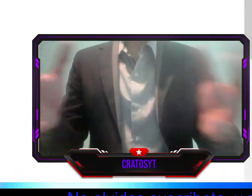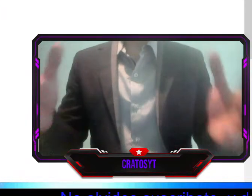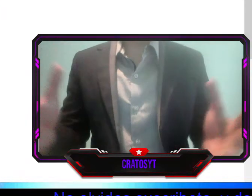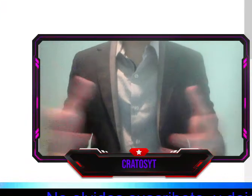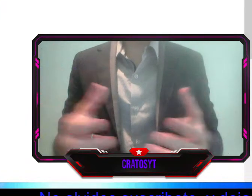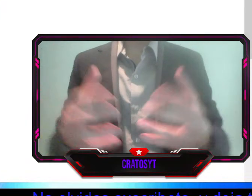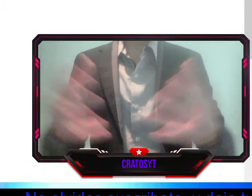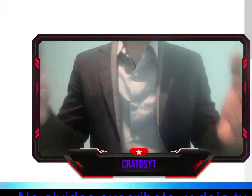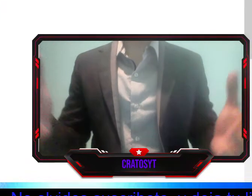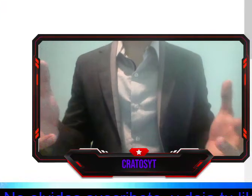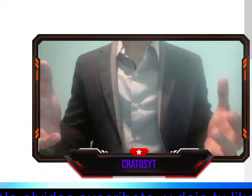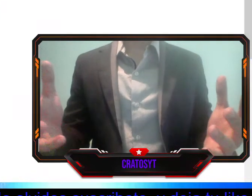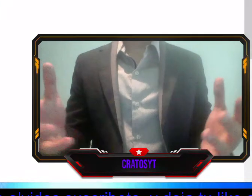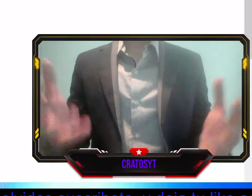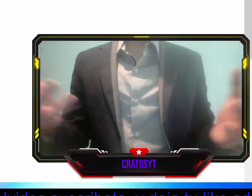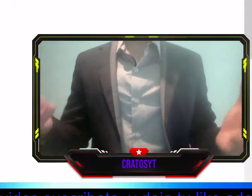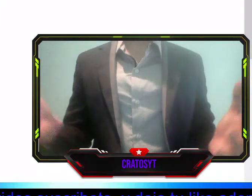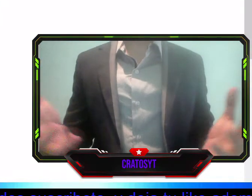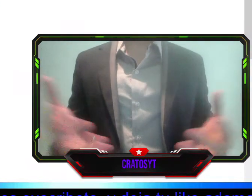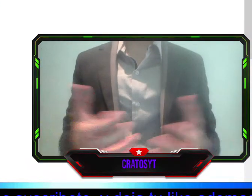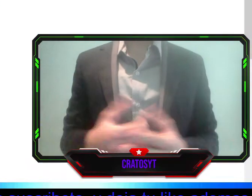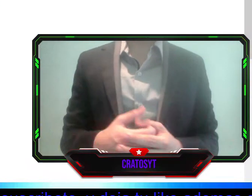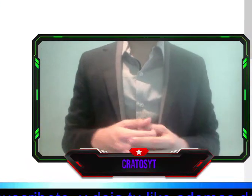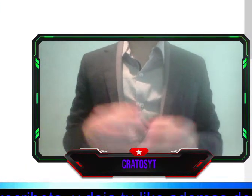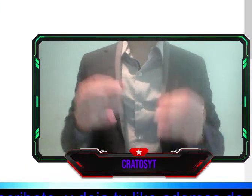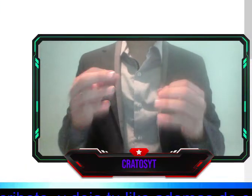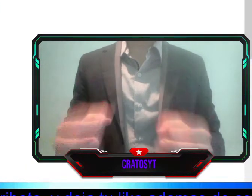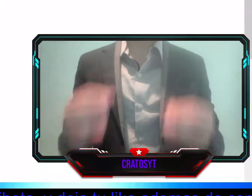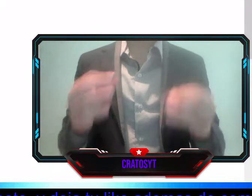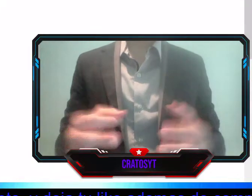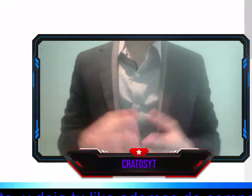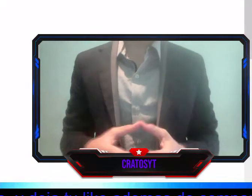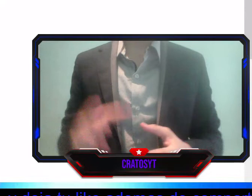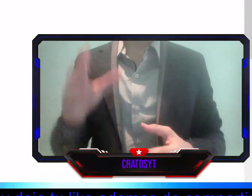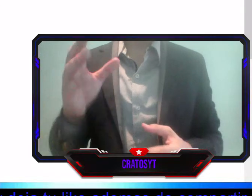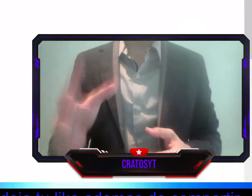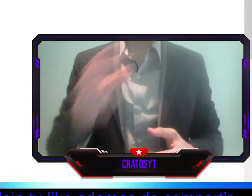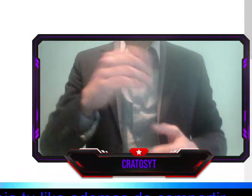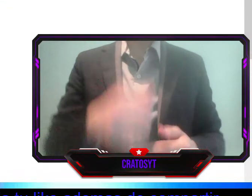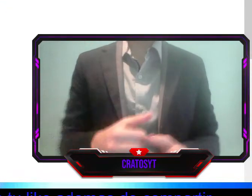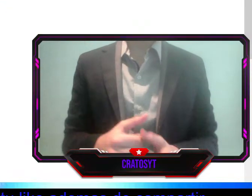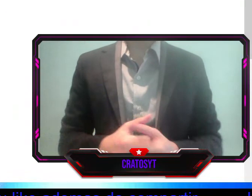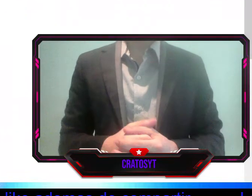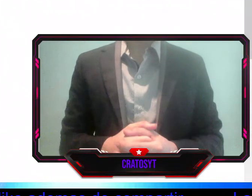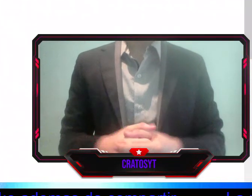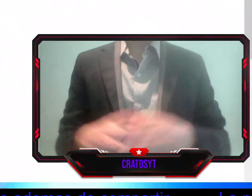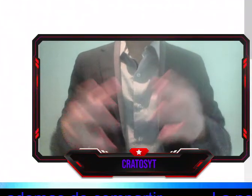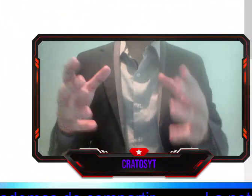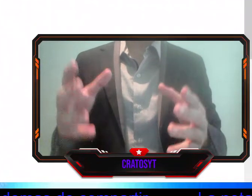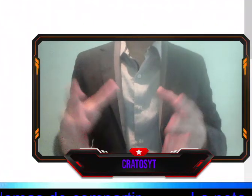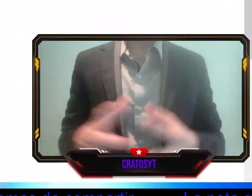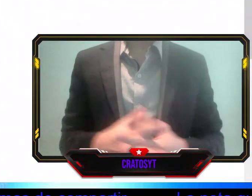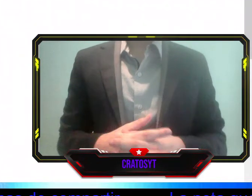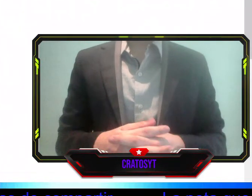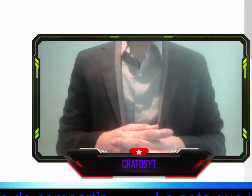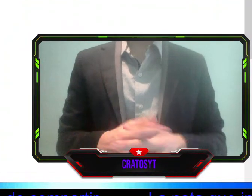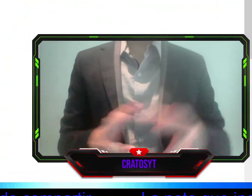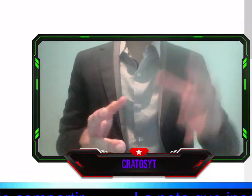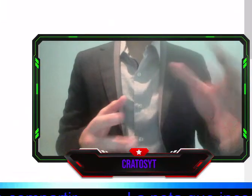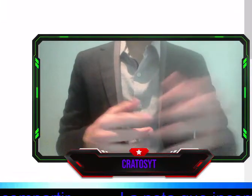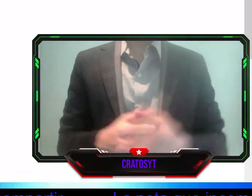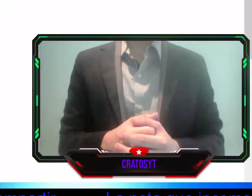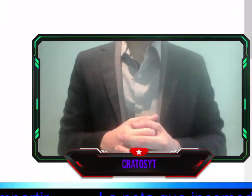tú veías a Deschamps con ellos. Y a ver, no era de sorprendernos que utilizara su poder para favorecer a uno de los lados, para favorecer a